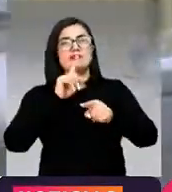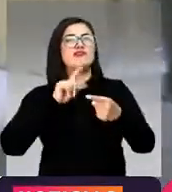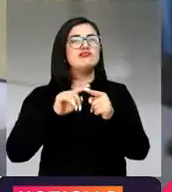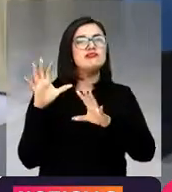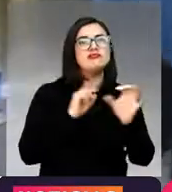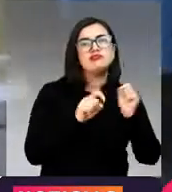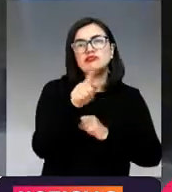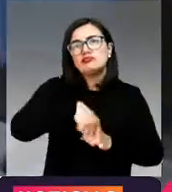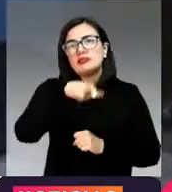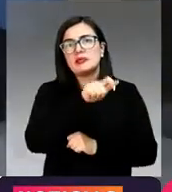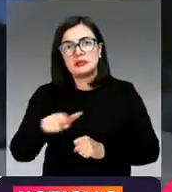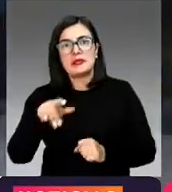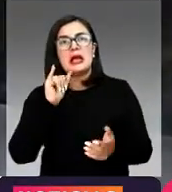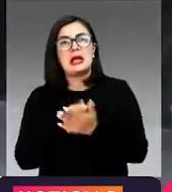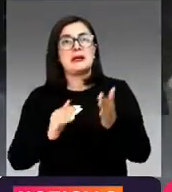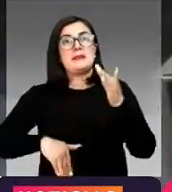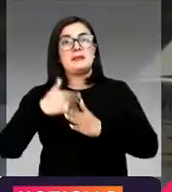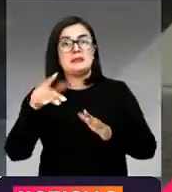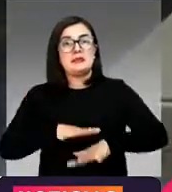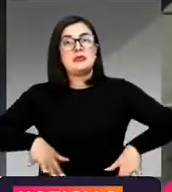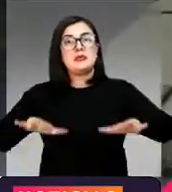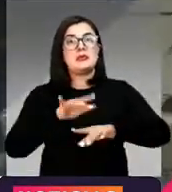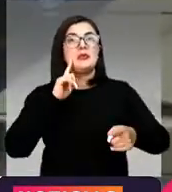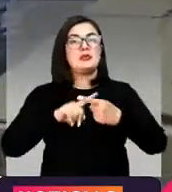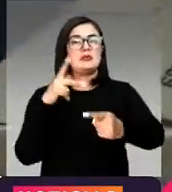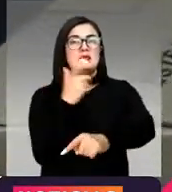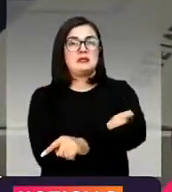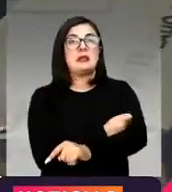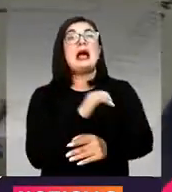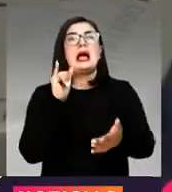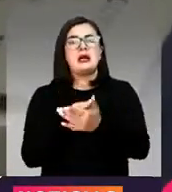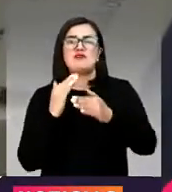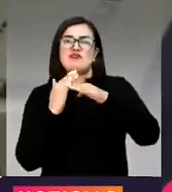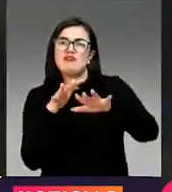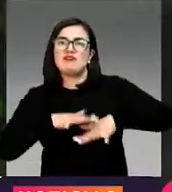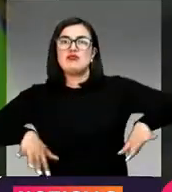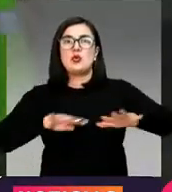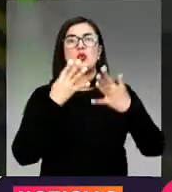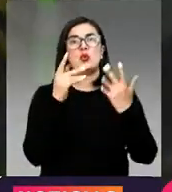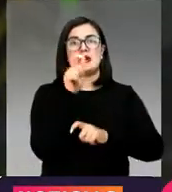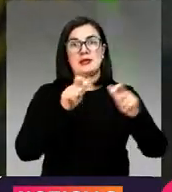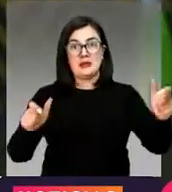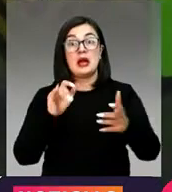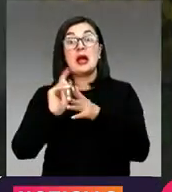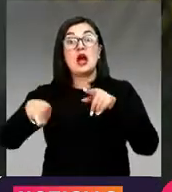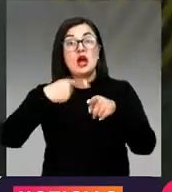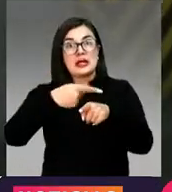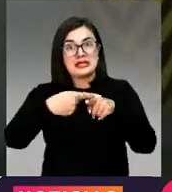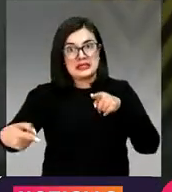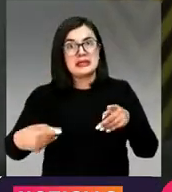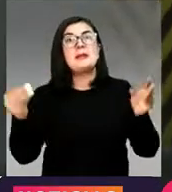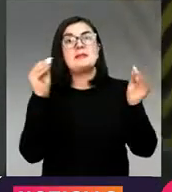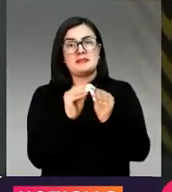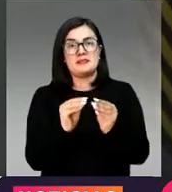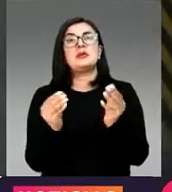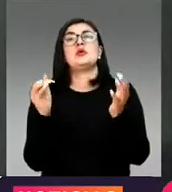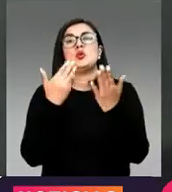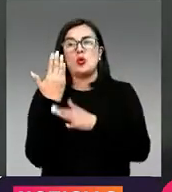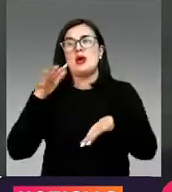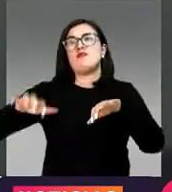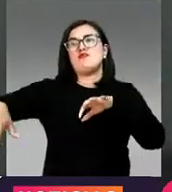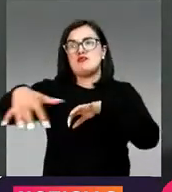personal con el primer lote de vacuna se logrará inmunizar a 9 la próxima semana se habilitarán nuevos puntos de